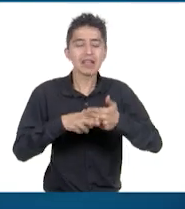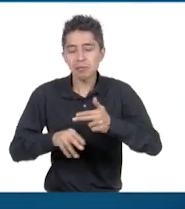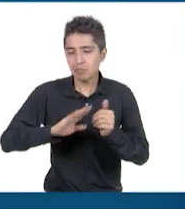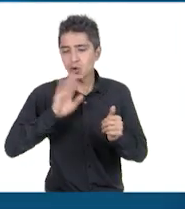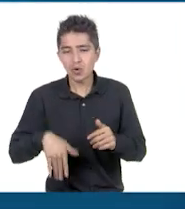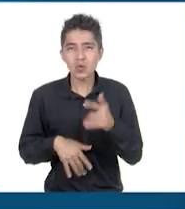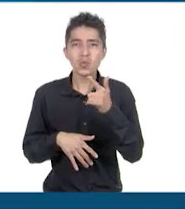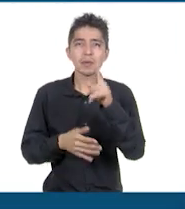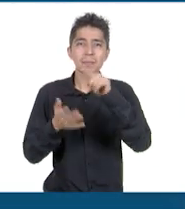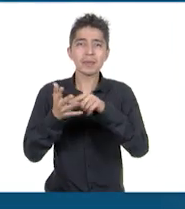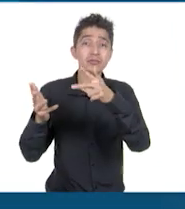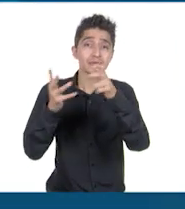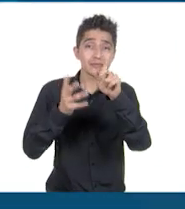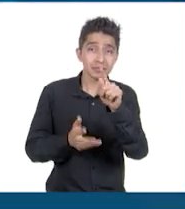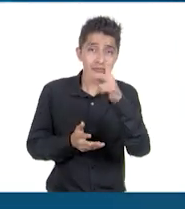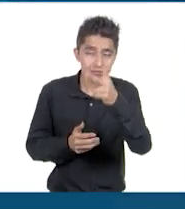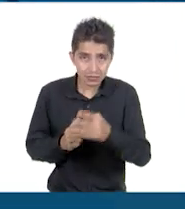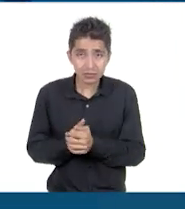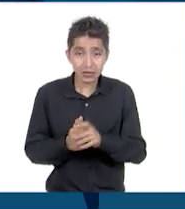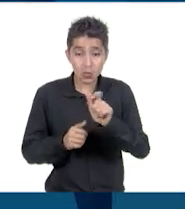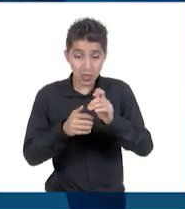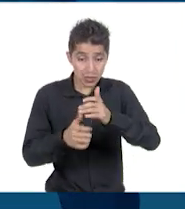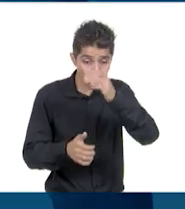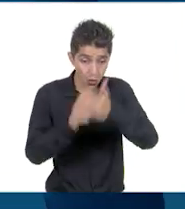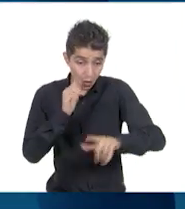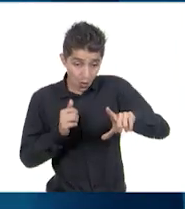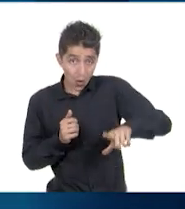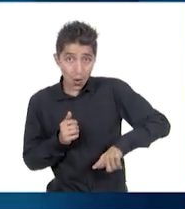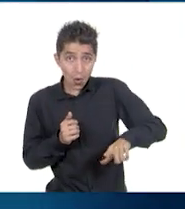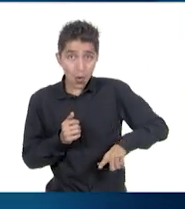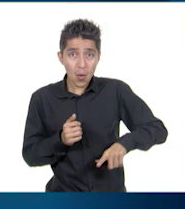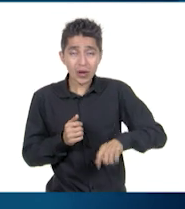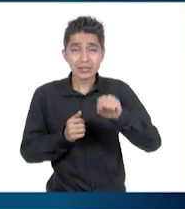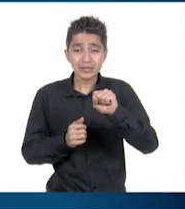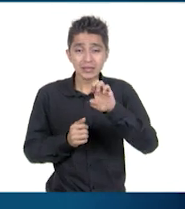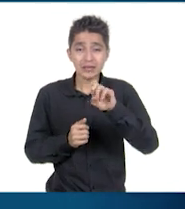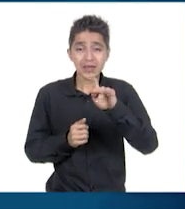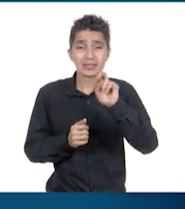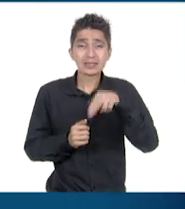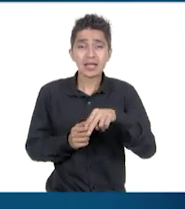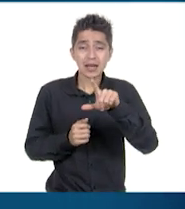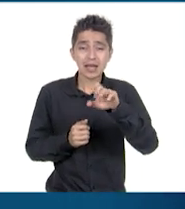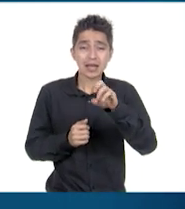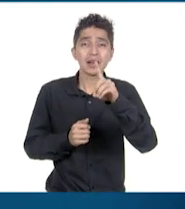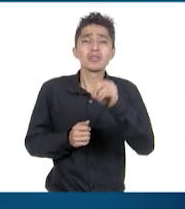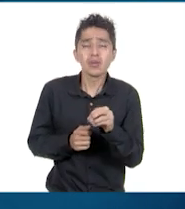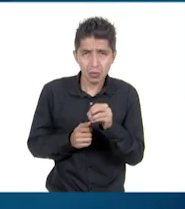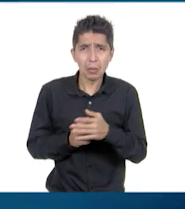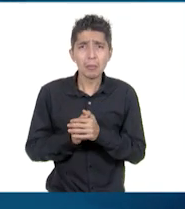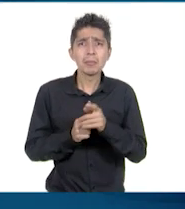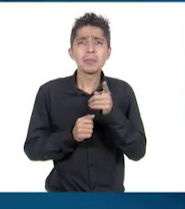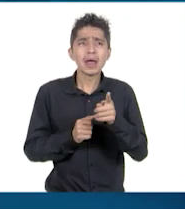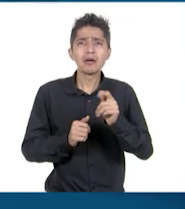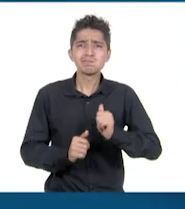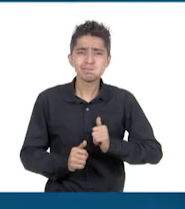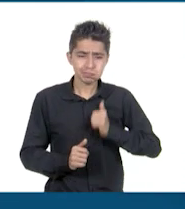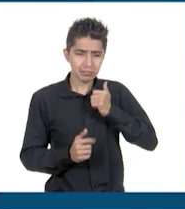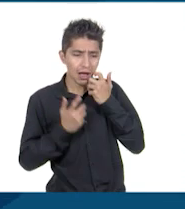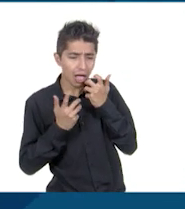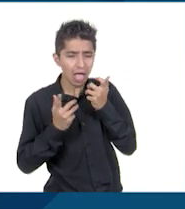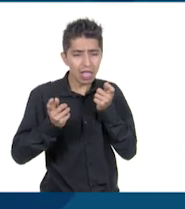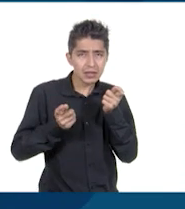de 1872. Al concluir el gobierno de Sebastián Lerdo de Tejada, se reactivó la lucha por el poder, y